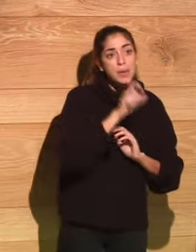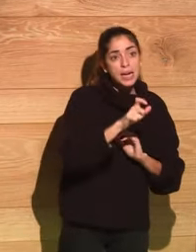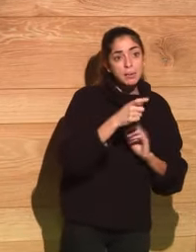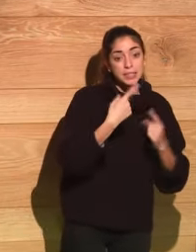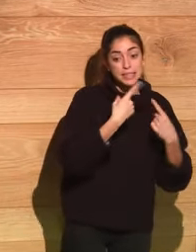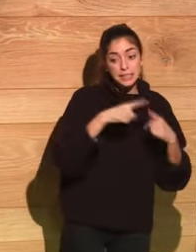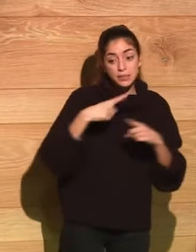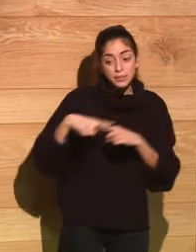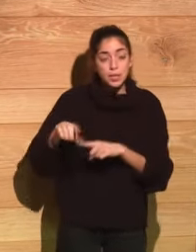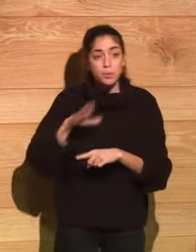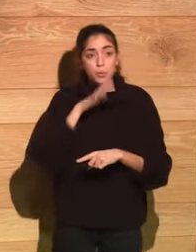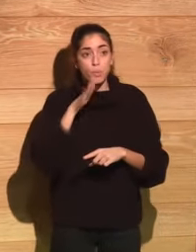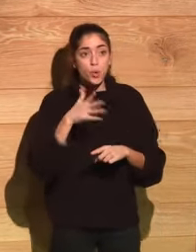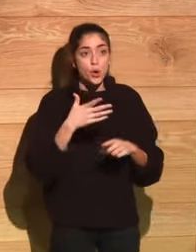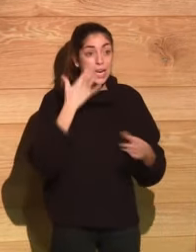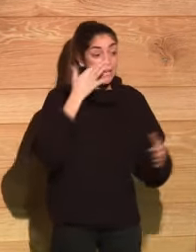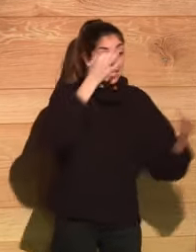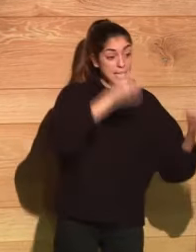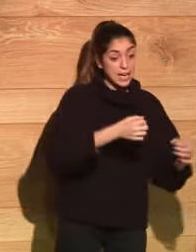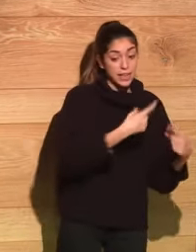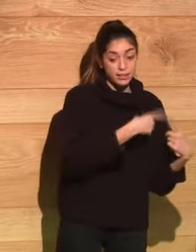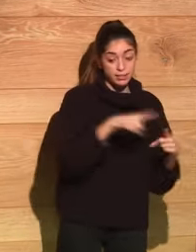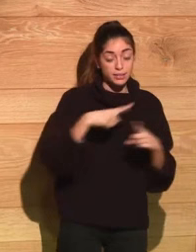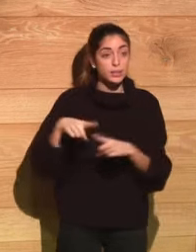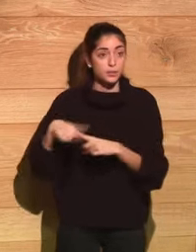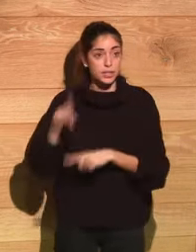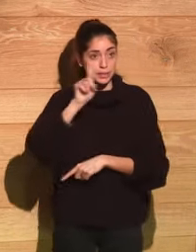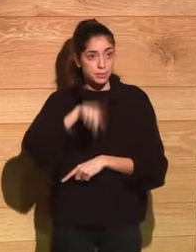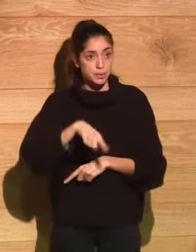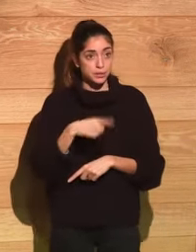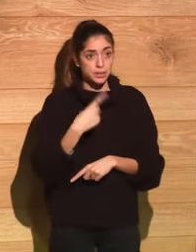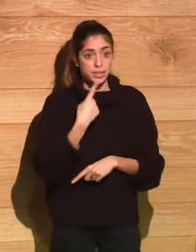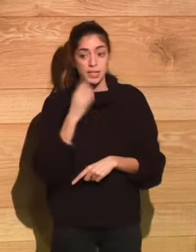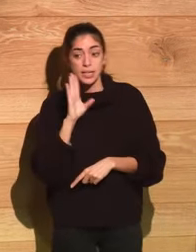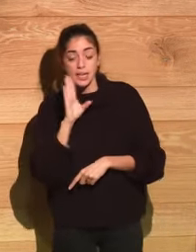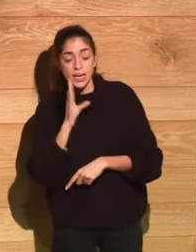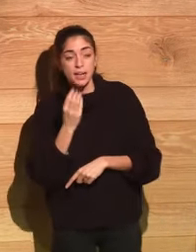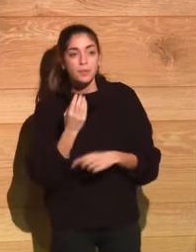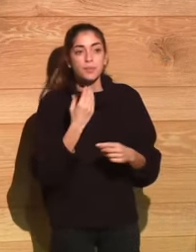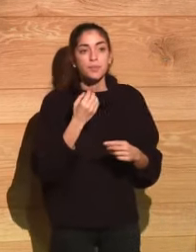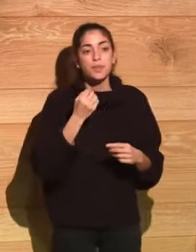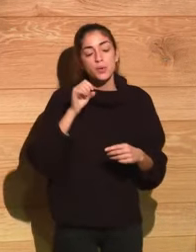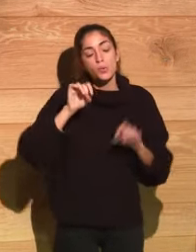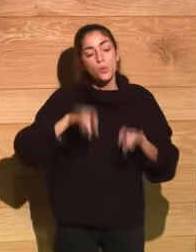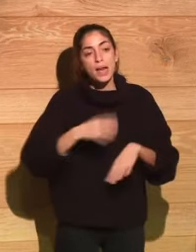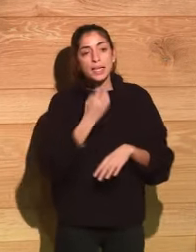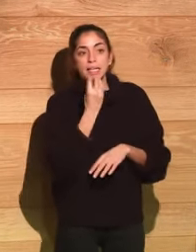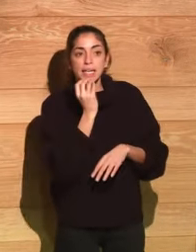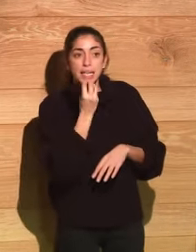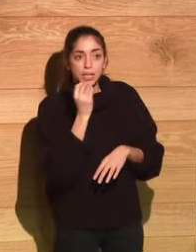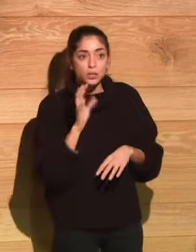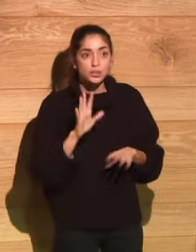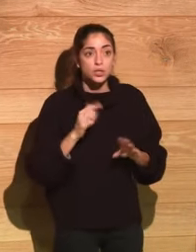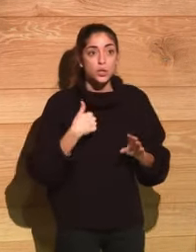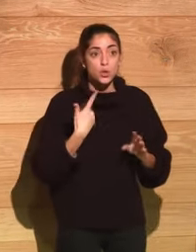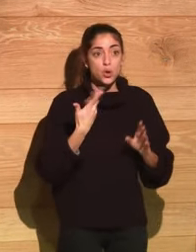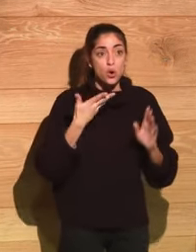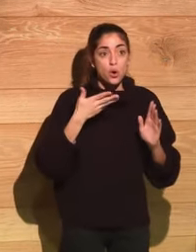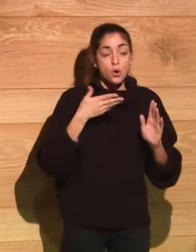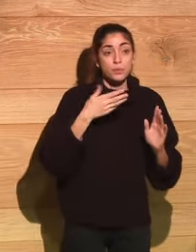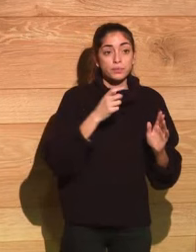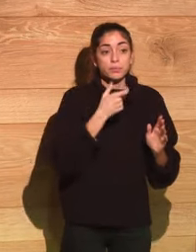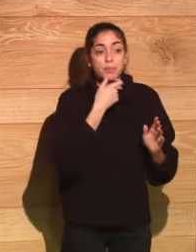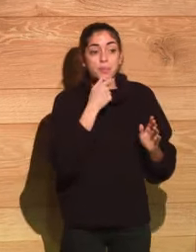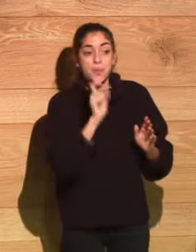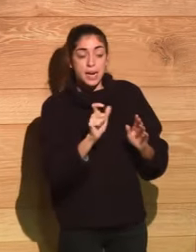porque corresponden a realidades diferentes, un poco lo que tú has dicho también, ¿no?, de los griegos. Por esta razón les enumero todas estas palabras, porque